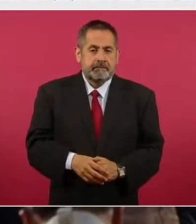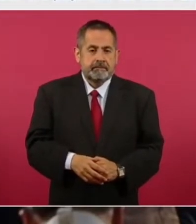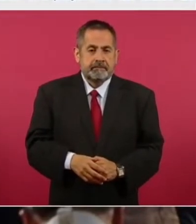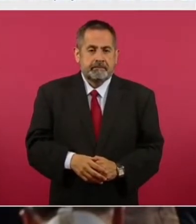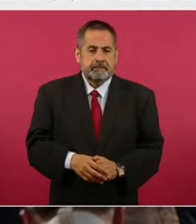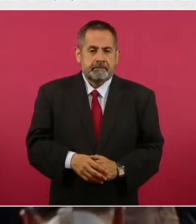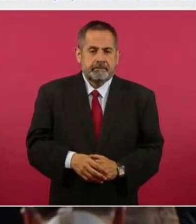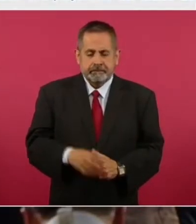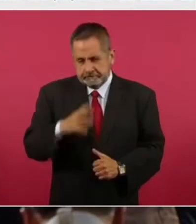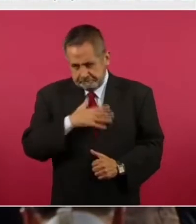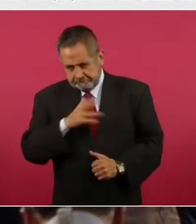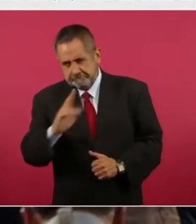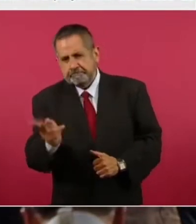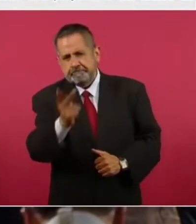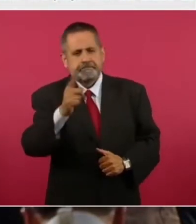Y a ver, les pregunto,